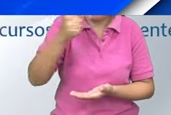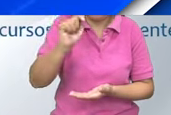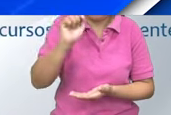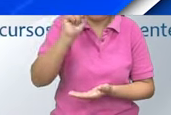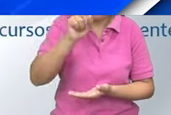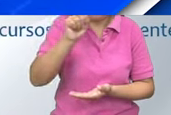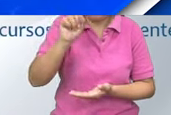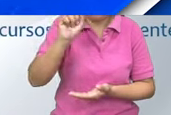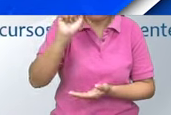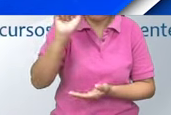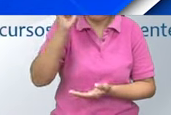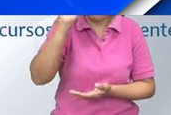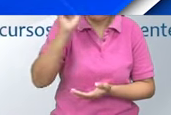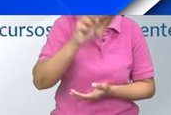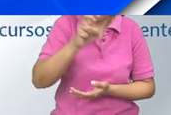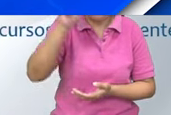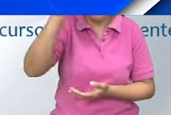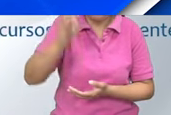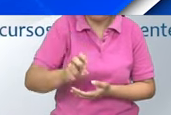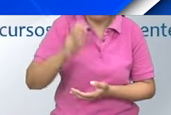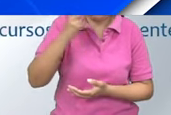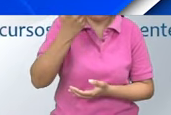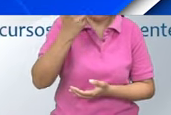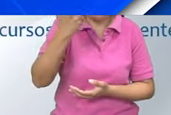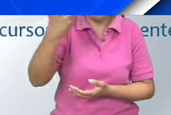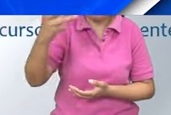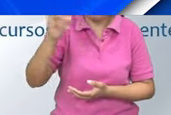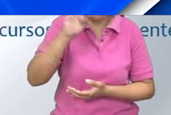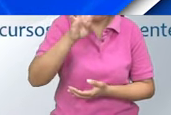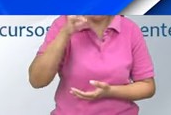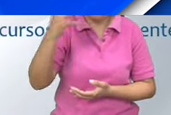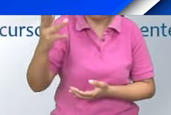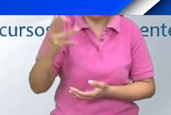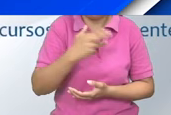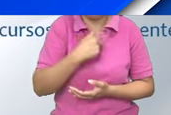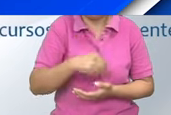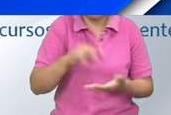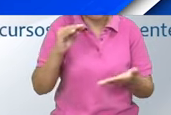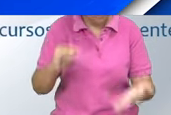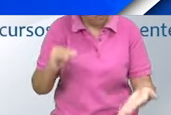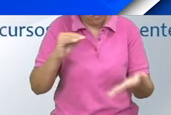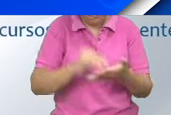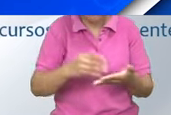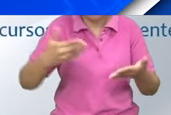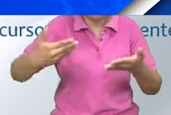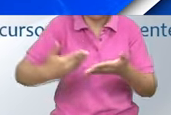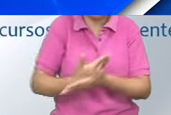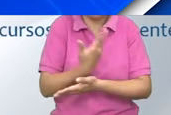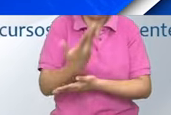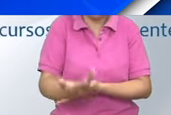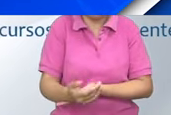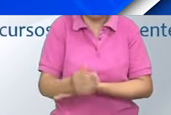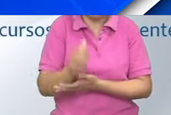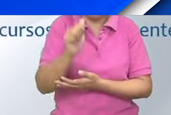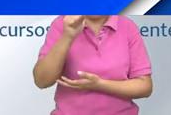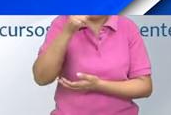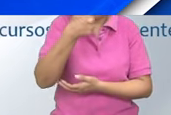109.771 millones de córdobas y sobre esa base se auditó un monto